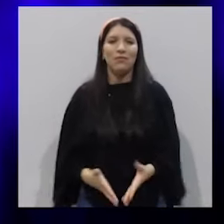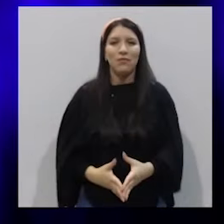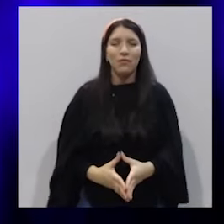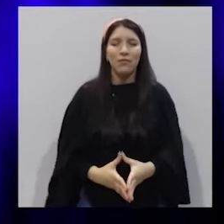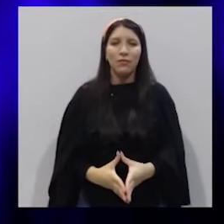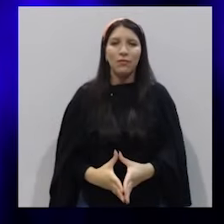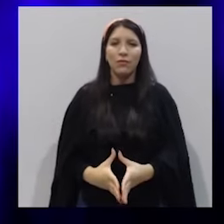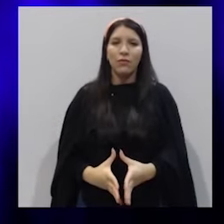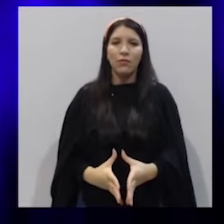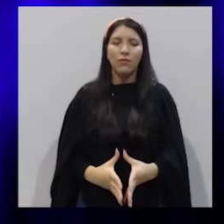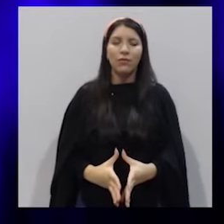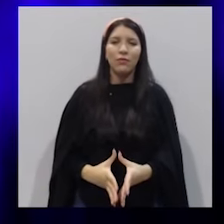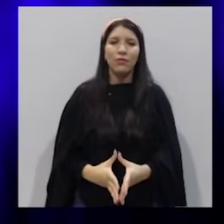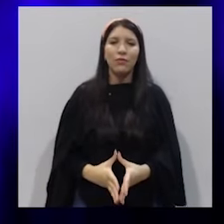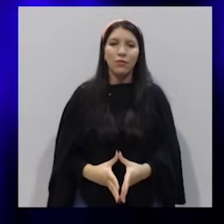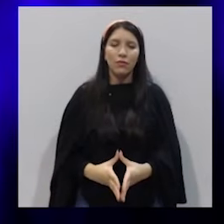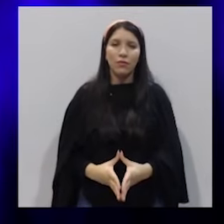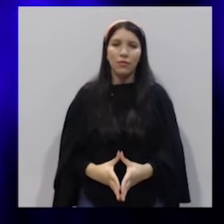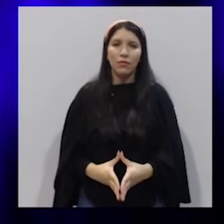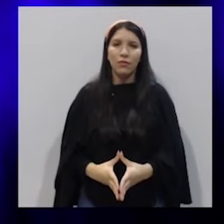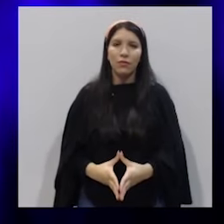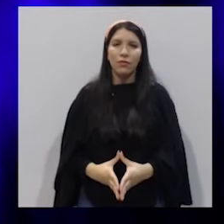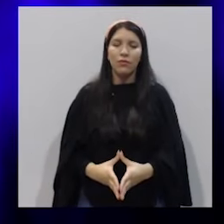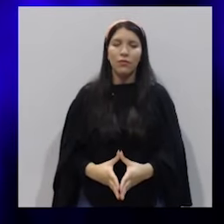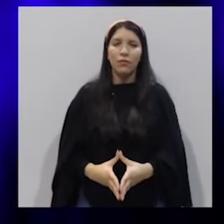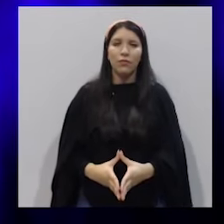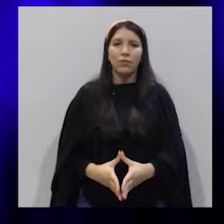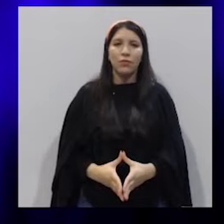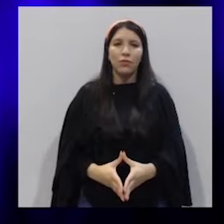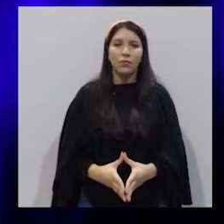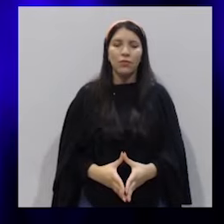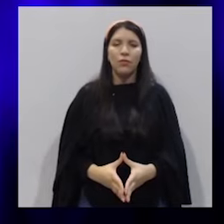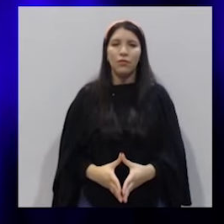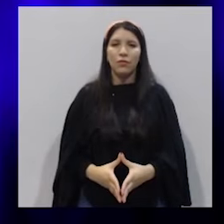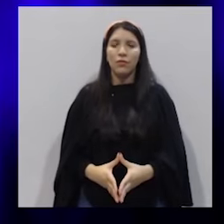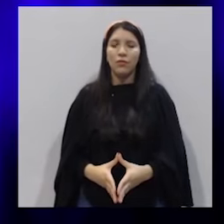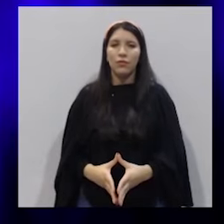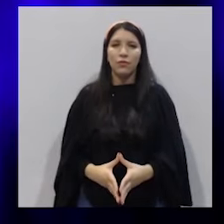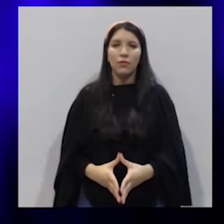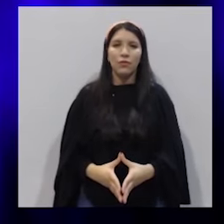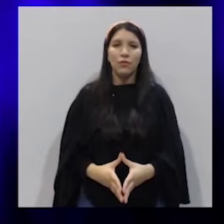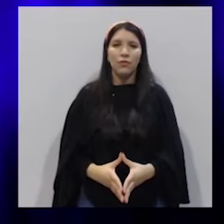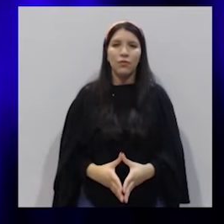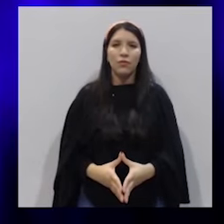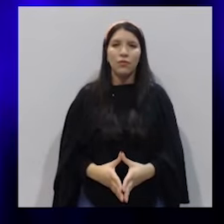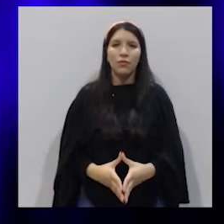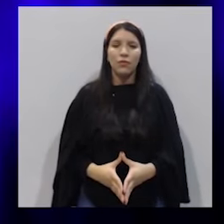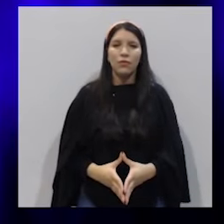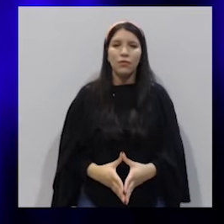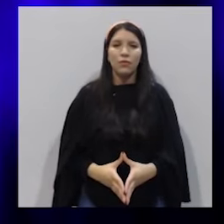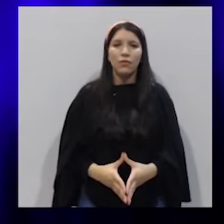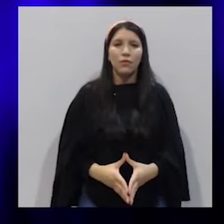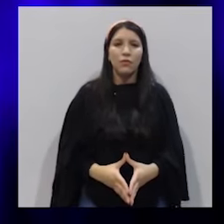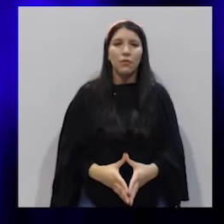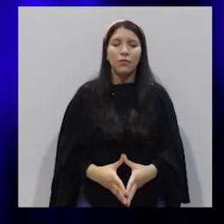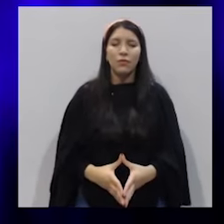podamos nosotros personalmente vivirlo compartirlo y hacer que en nuestro nuestro hogar para con